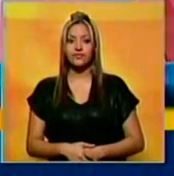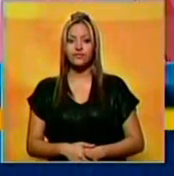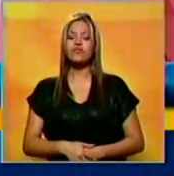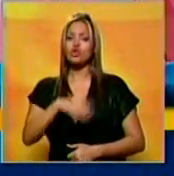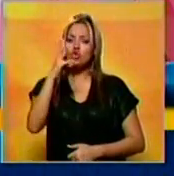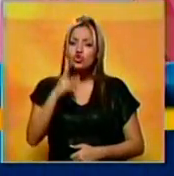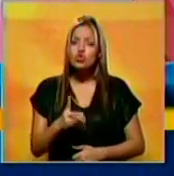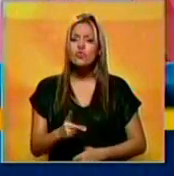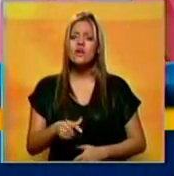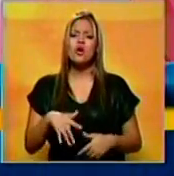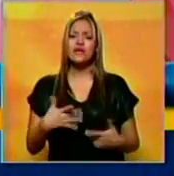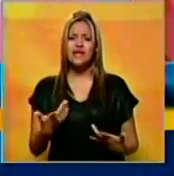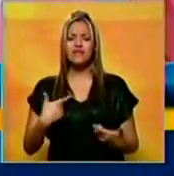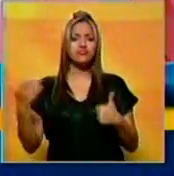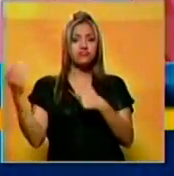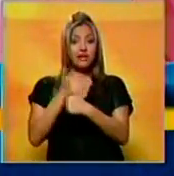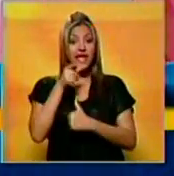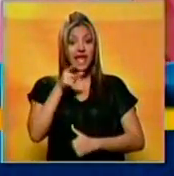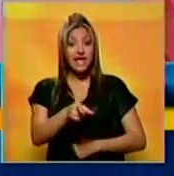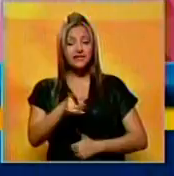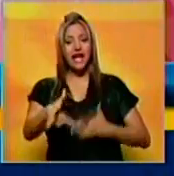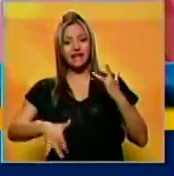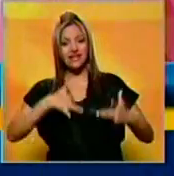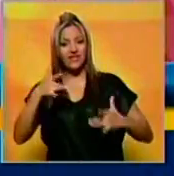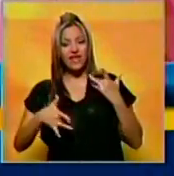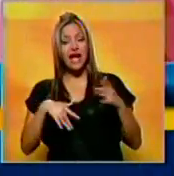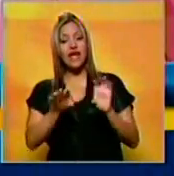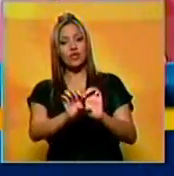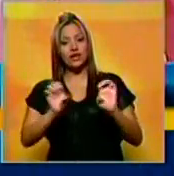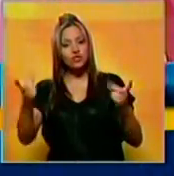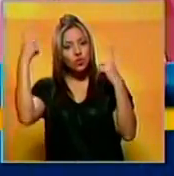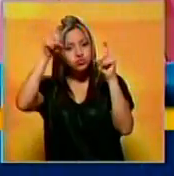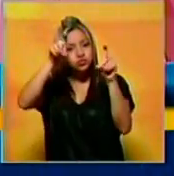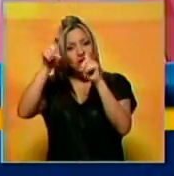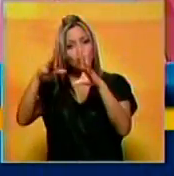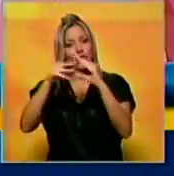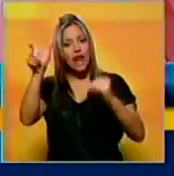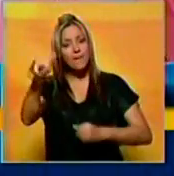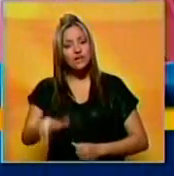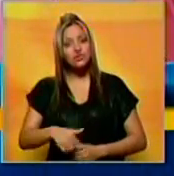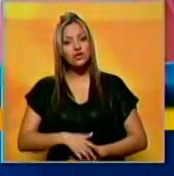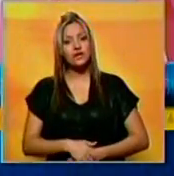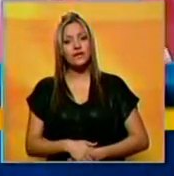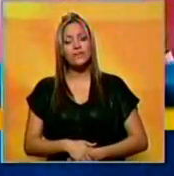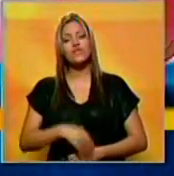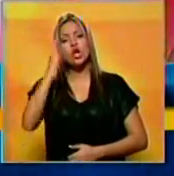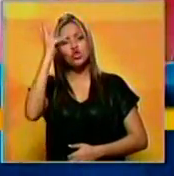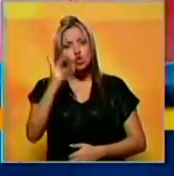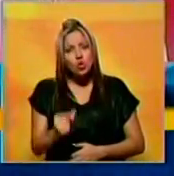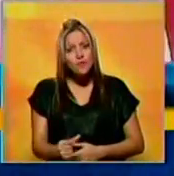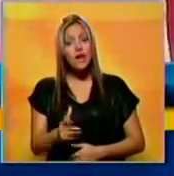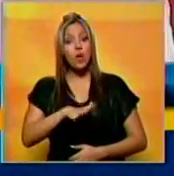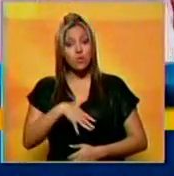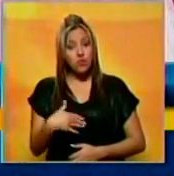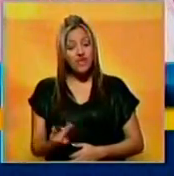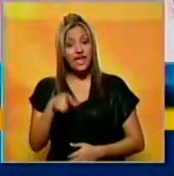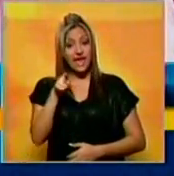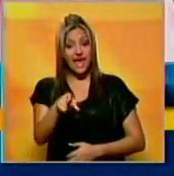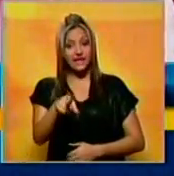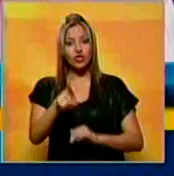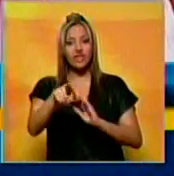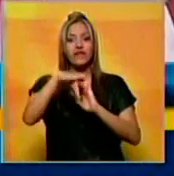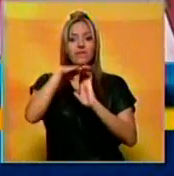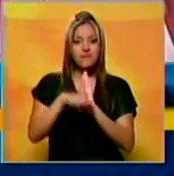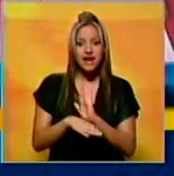¿qué podemos lograr con este tipo de actividades educativas para la población? En cifras podemos lograr que esa incidencia